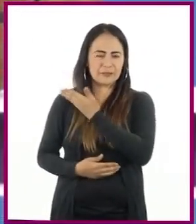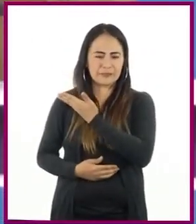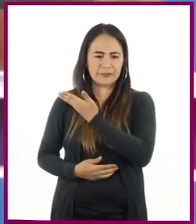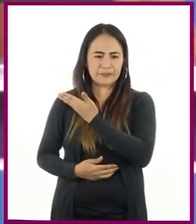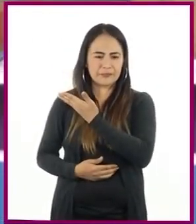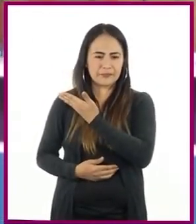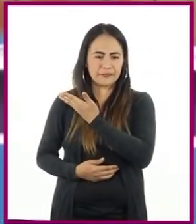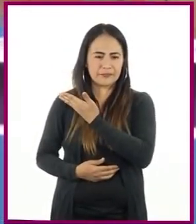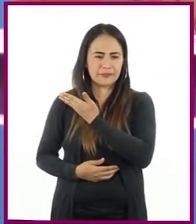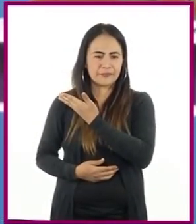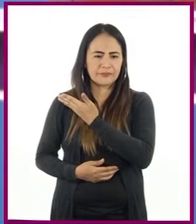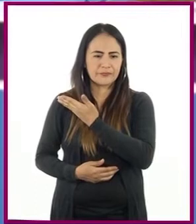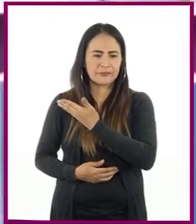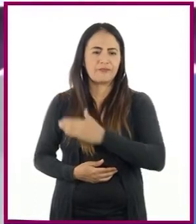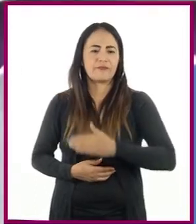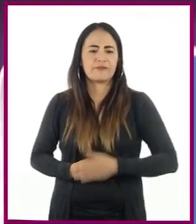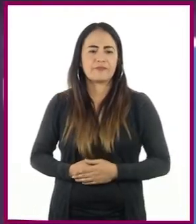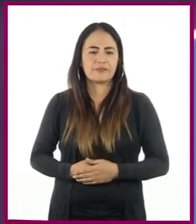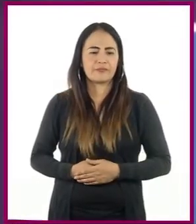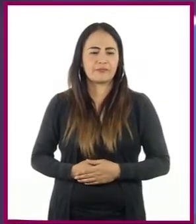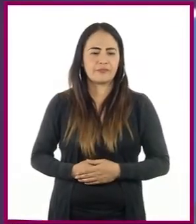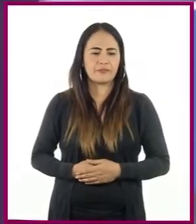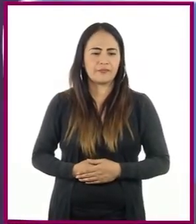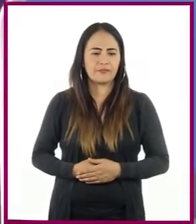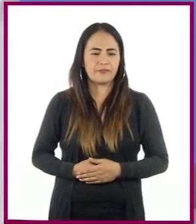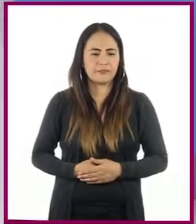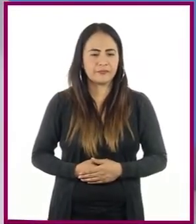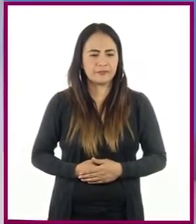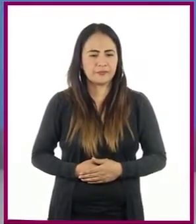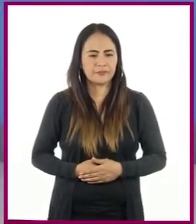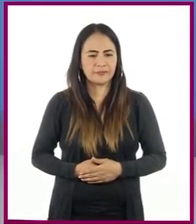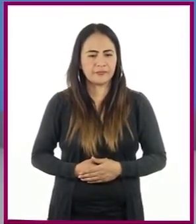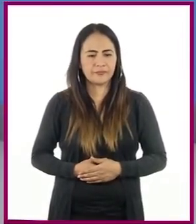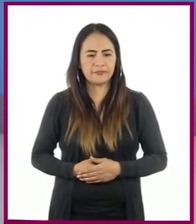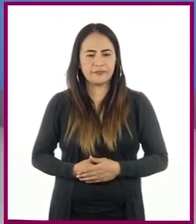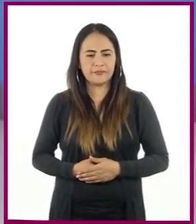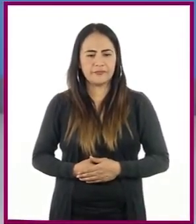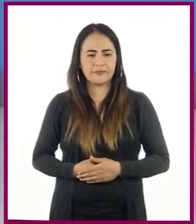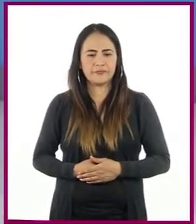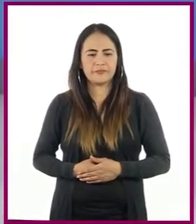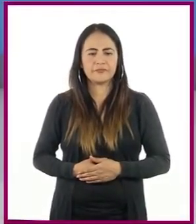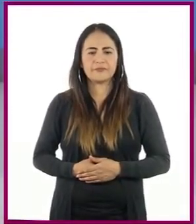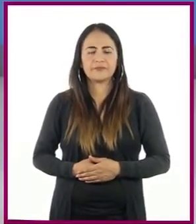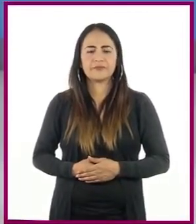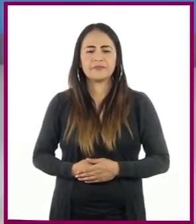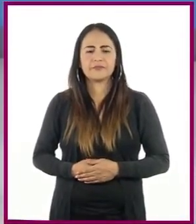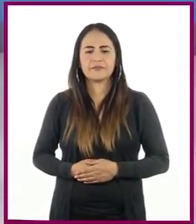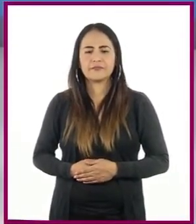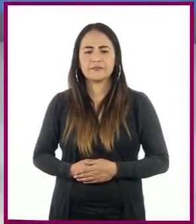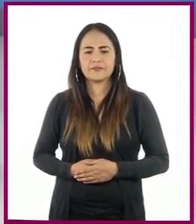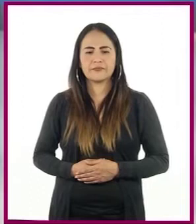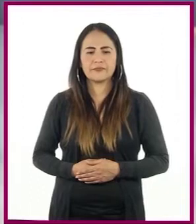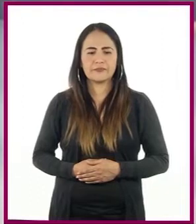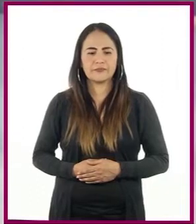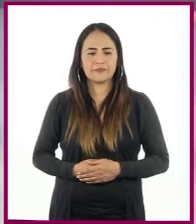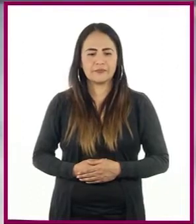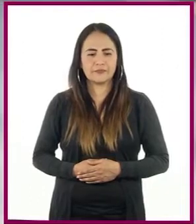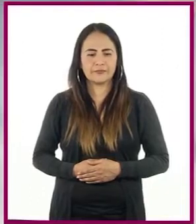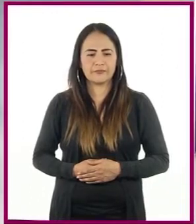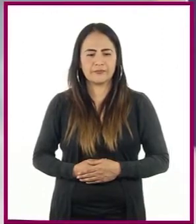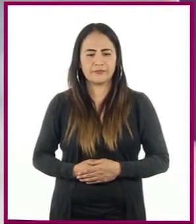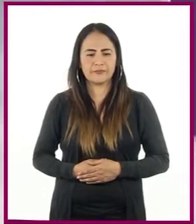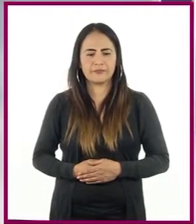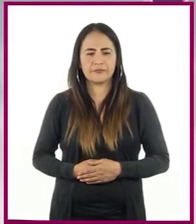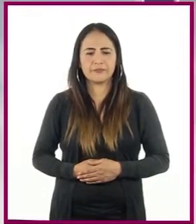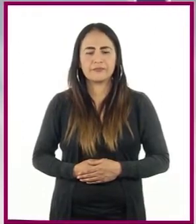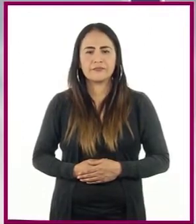el imperio francés se extendió hasta el continente asiático, apoderándose así, entre otros territorios, de lo que se conocía